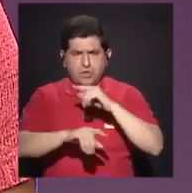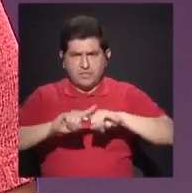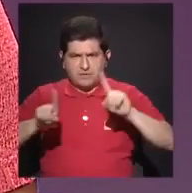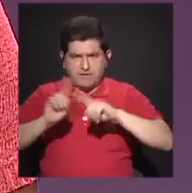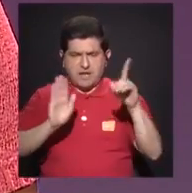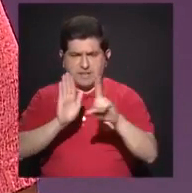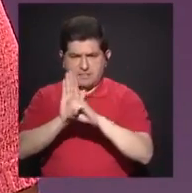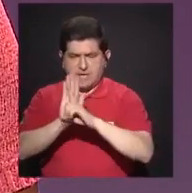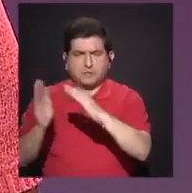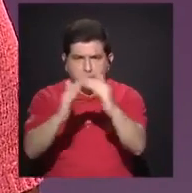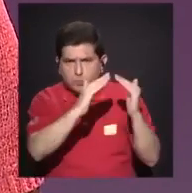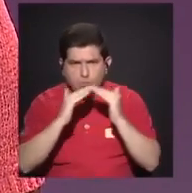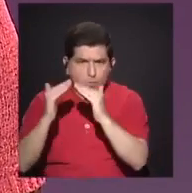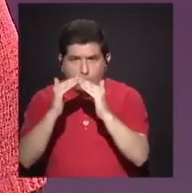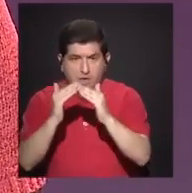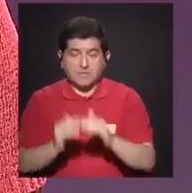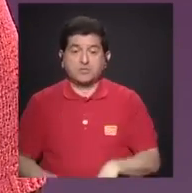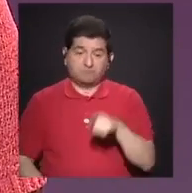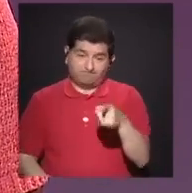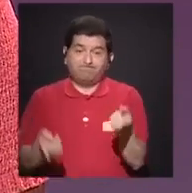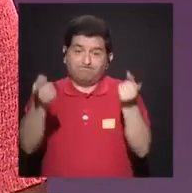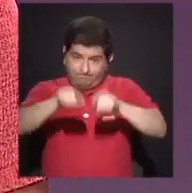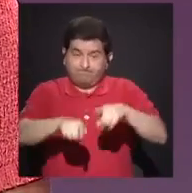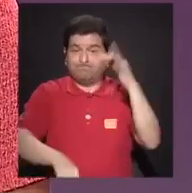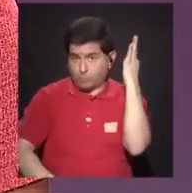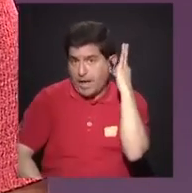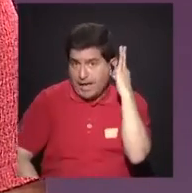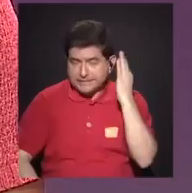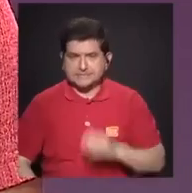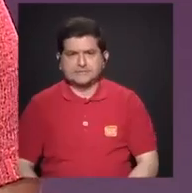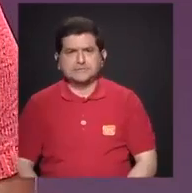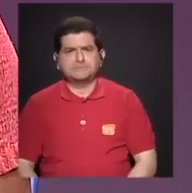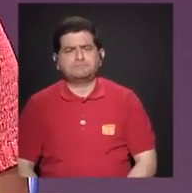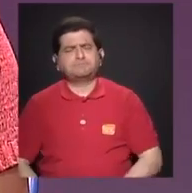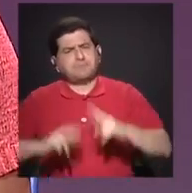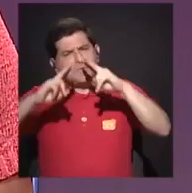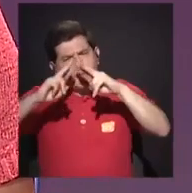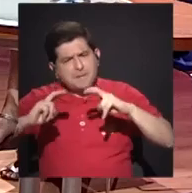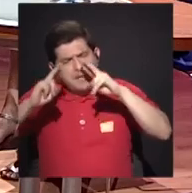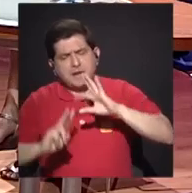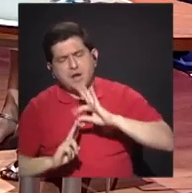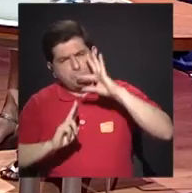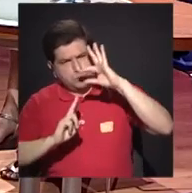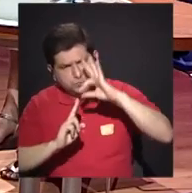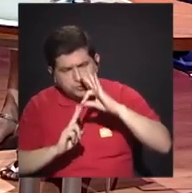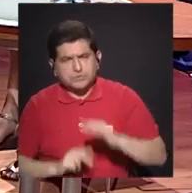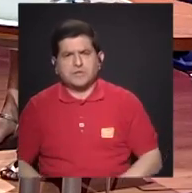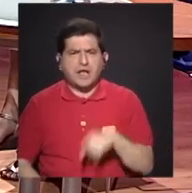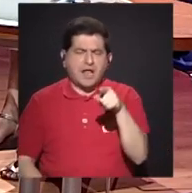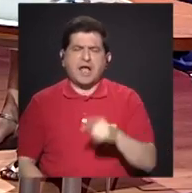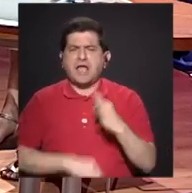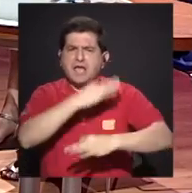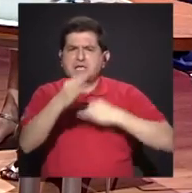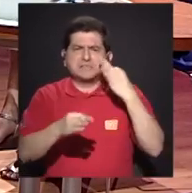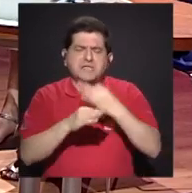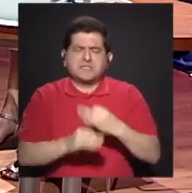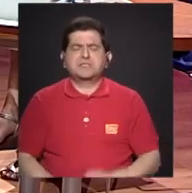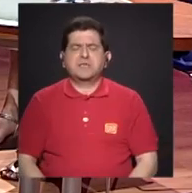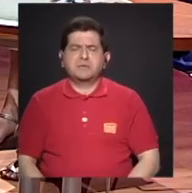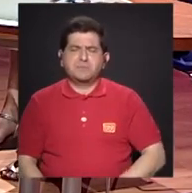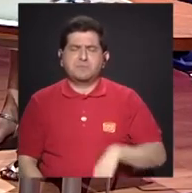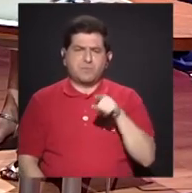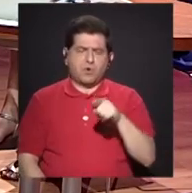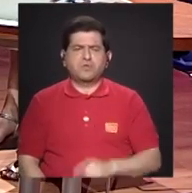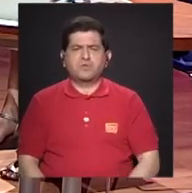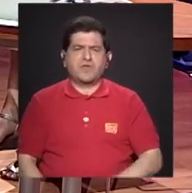esta parte de la población que somos las mujeres. Para hacer una lectura alternativa a esos discursos antiderechos de